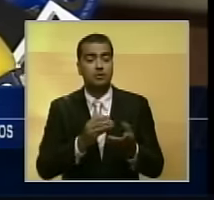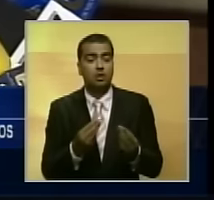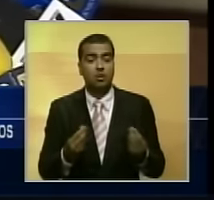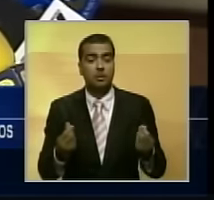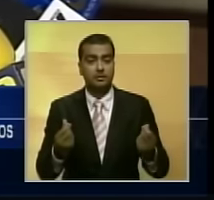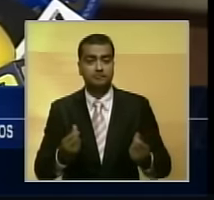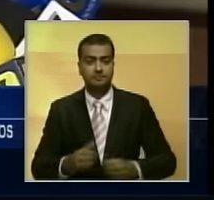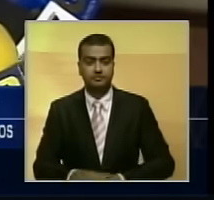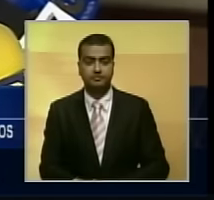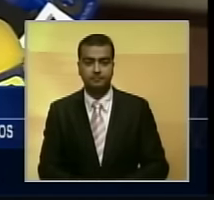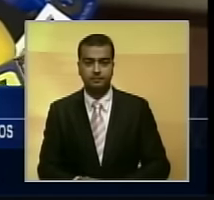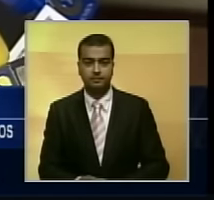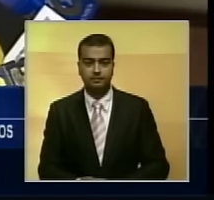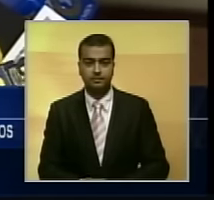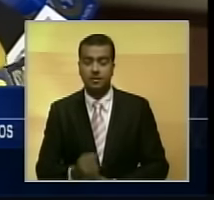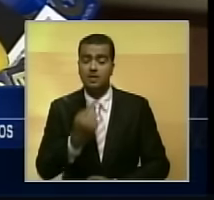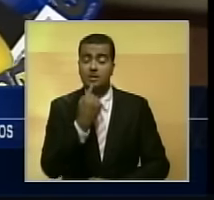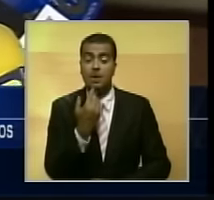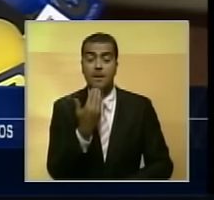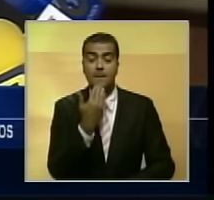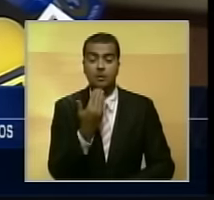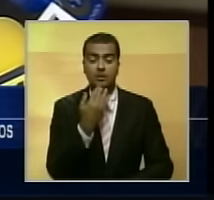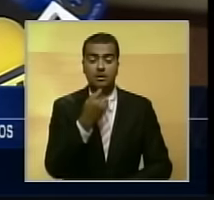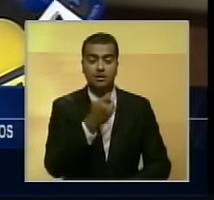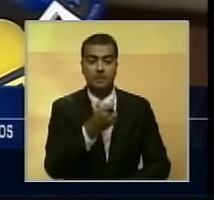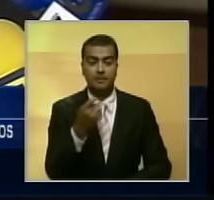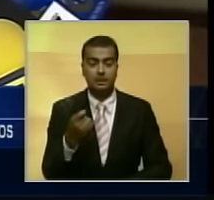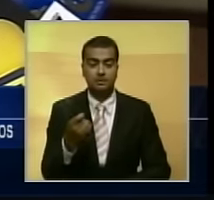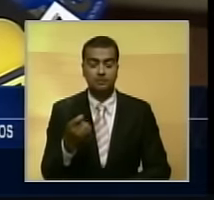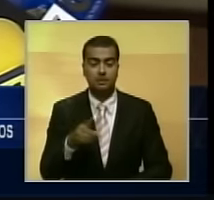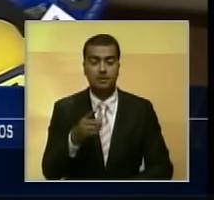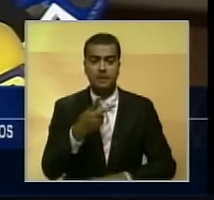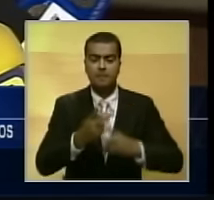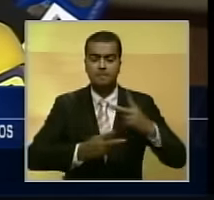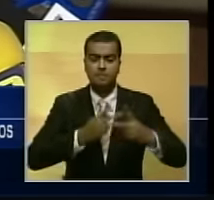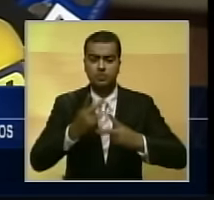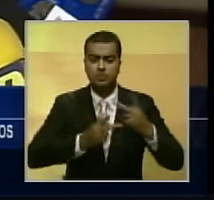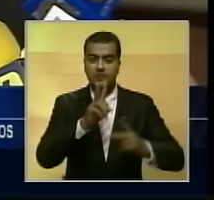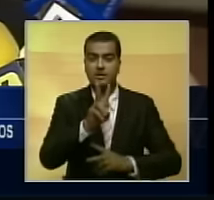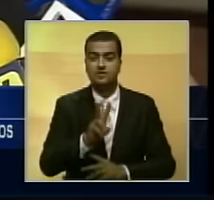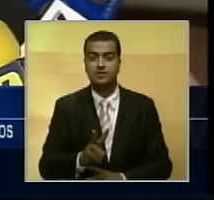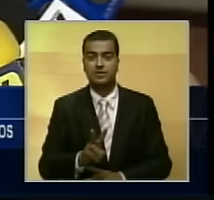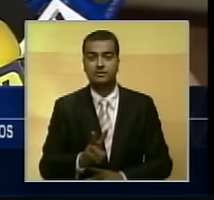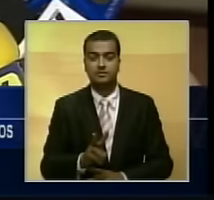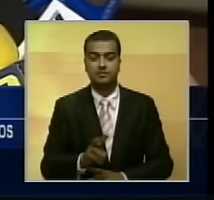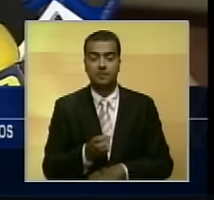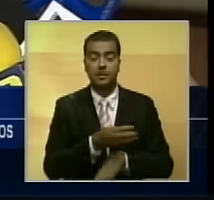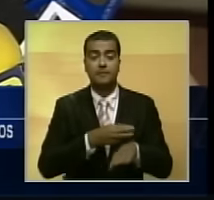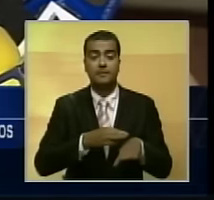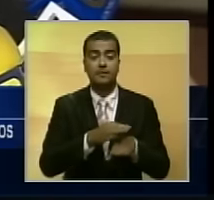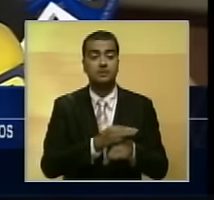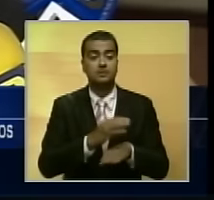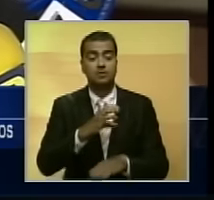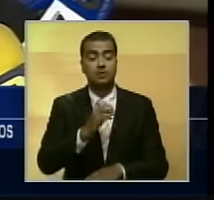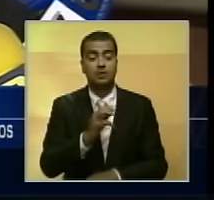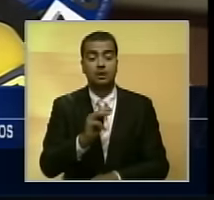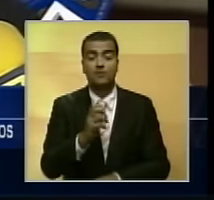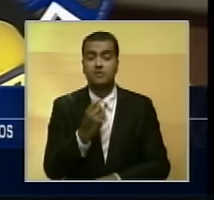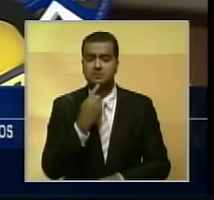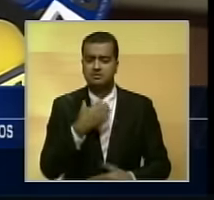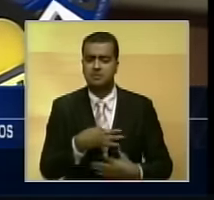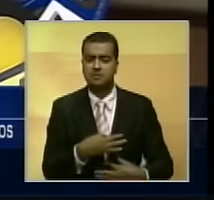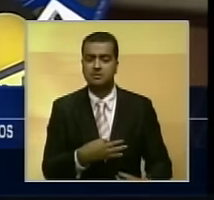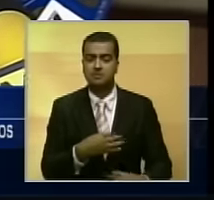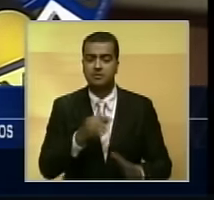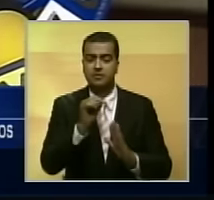economía. Faría destacó las oportunidades de inversión en los diferentes sectores productivos de Venezuela. El ministro Kamp manifestó su interés